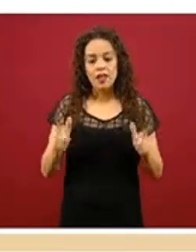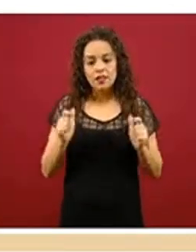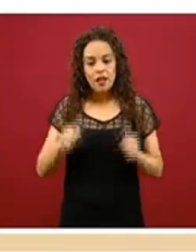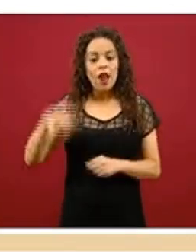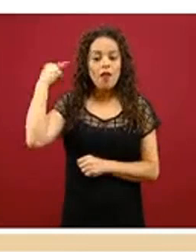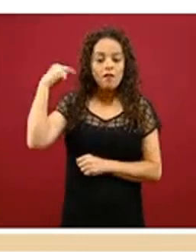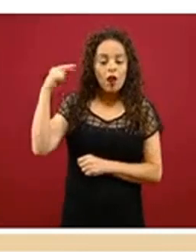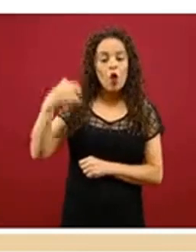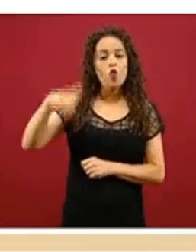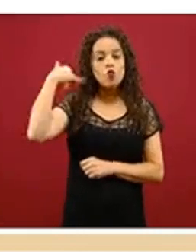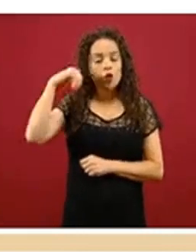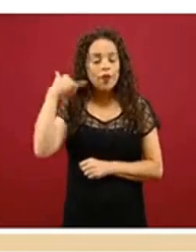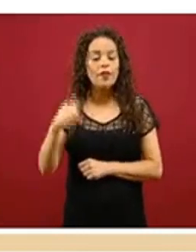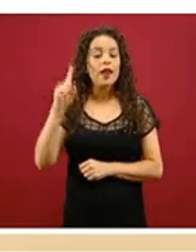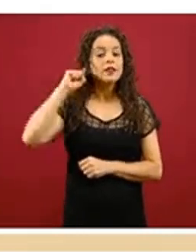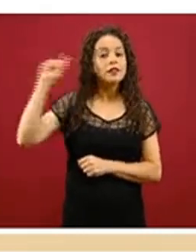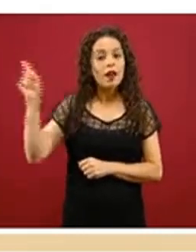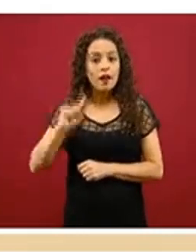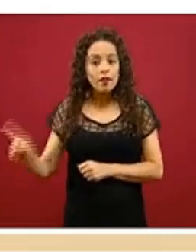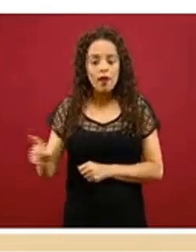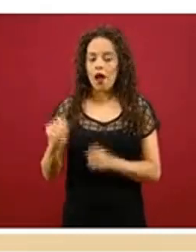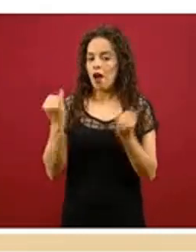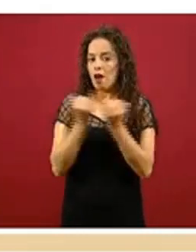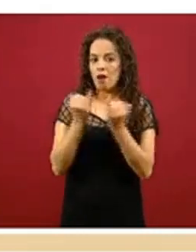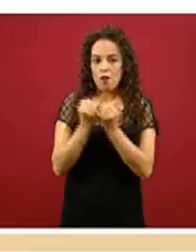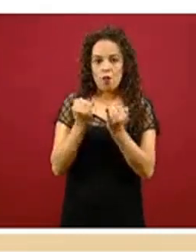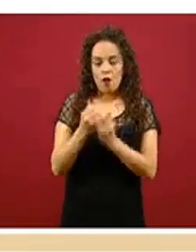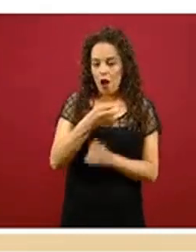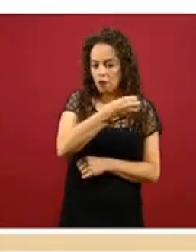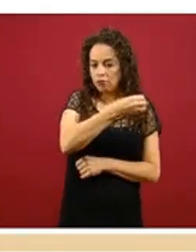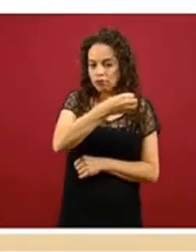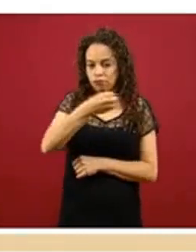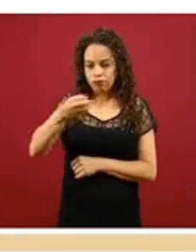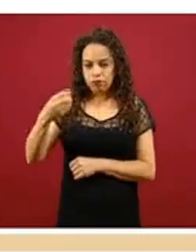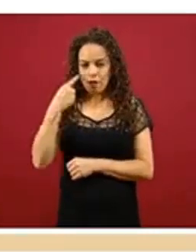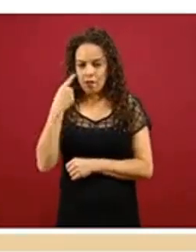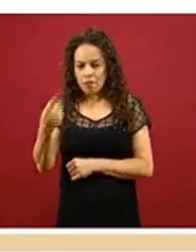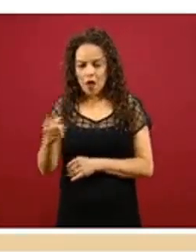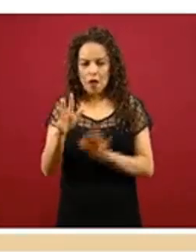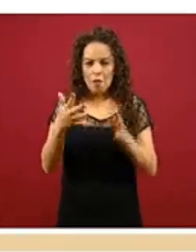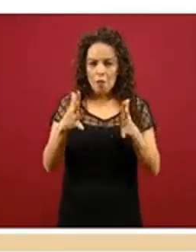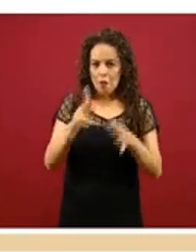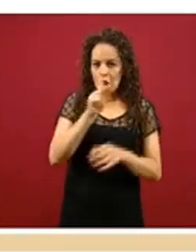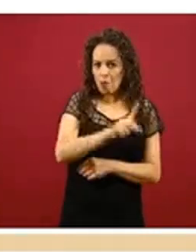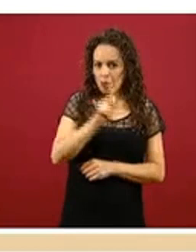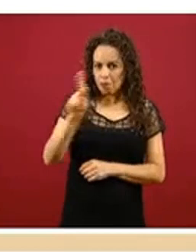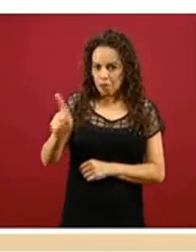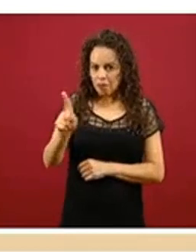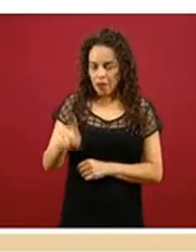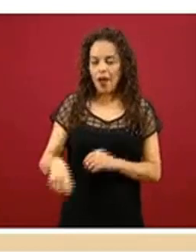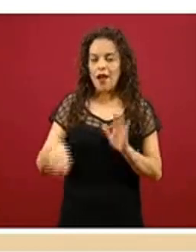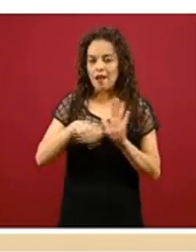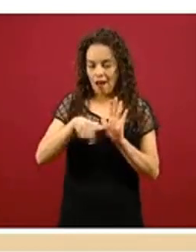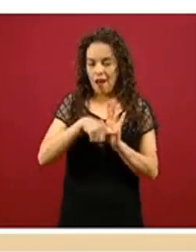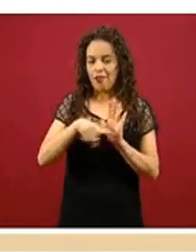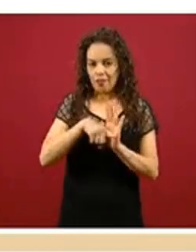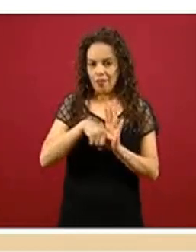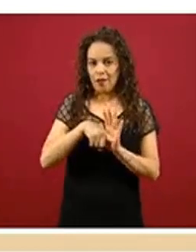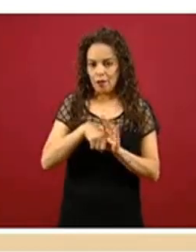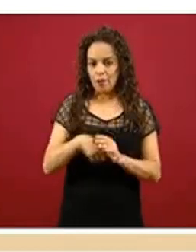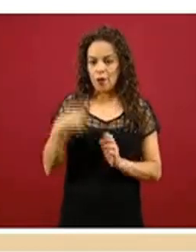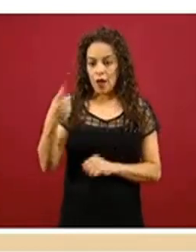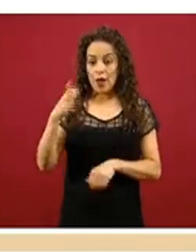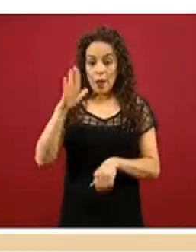Yucatán y Zacatecas también bastante homogéneos, todos en números negativos, sobre todo en estas